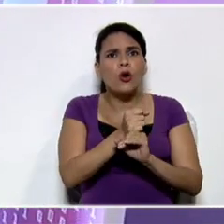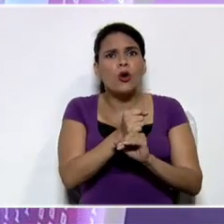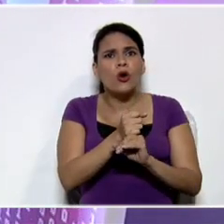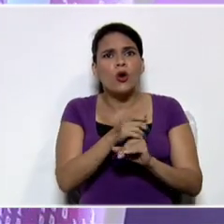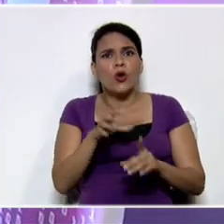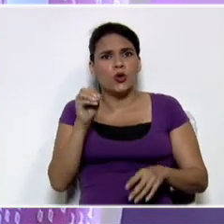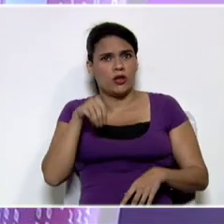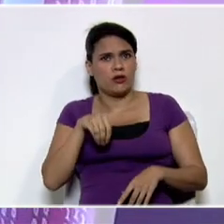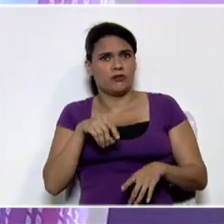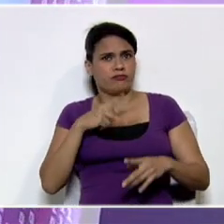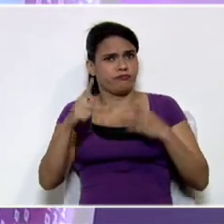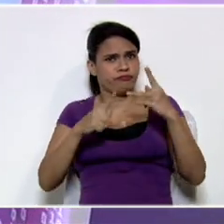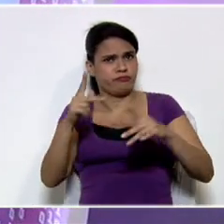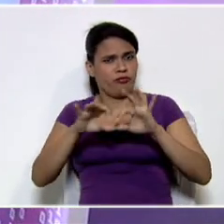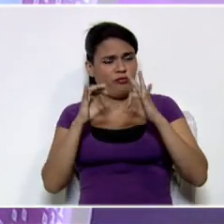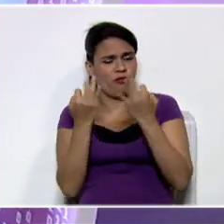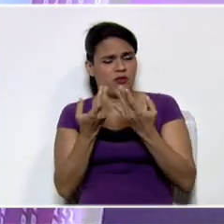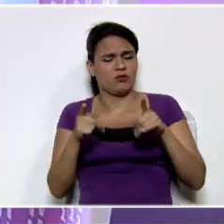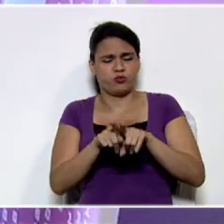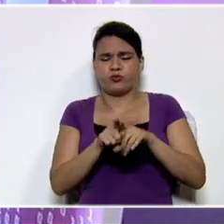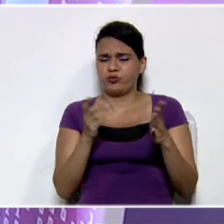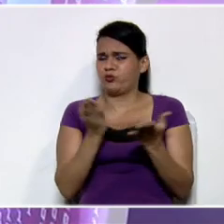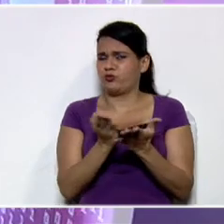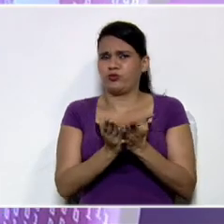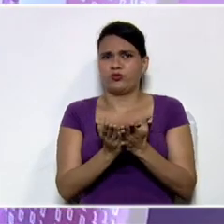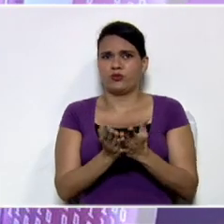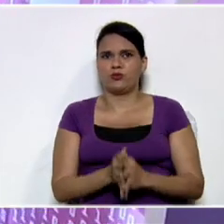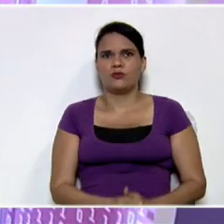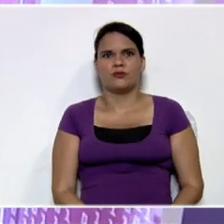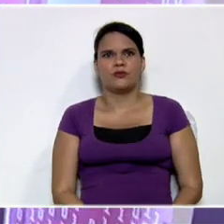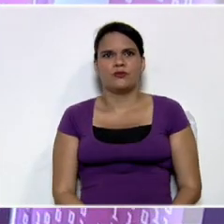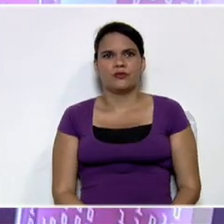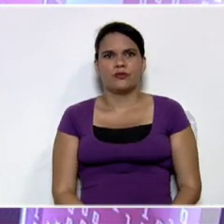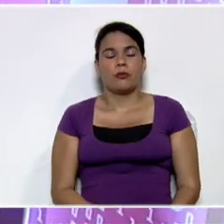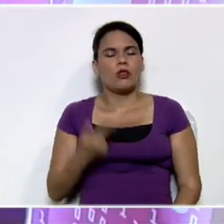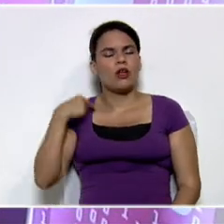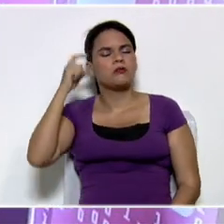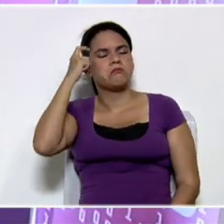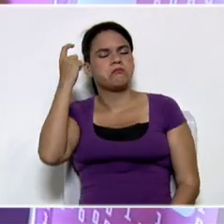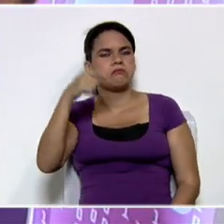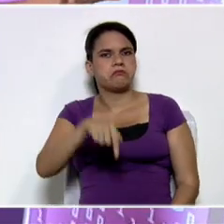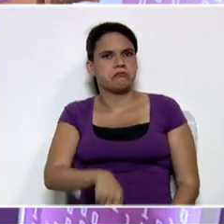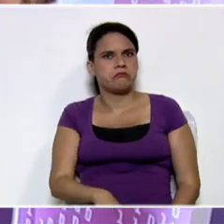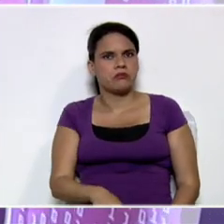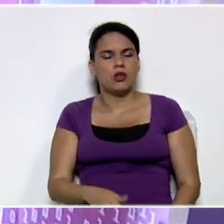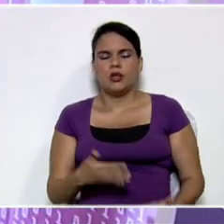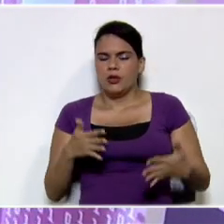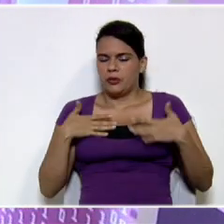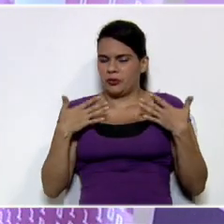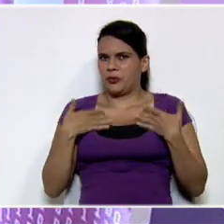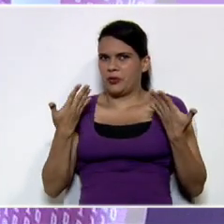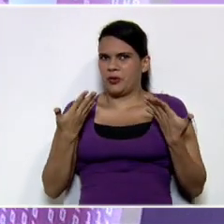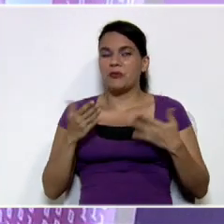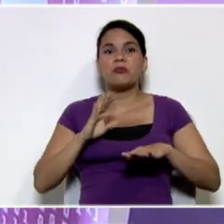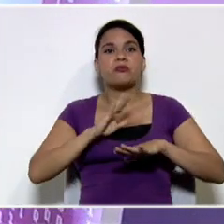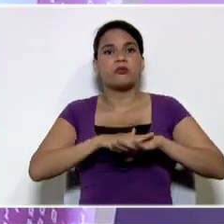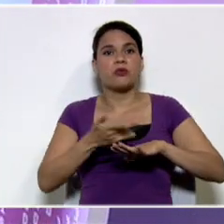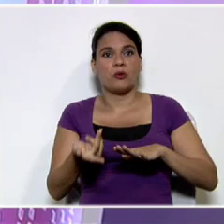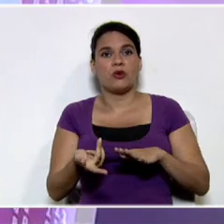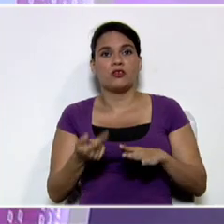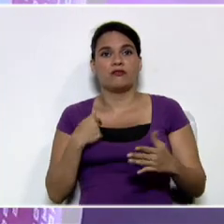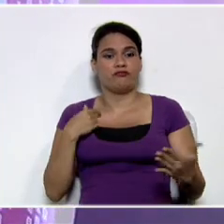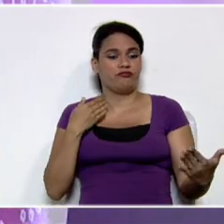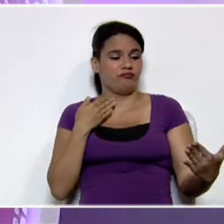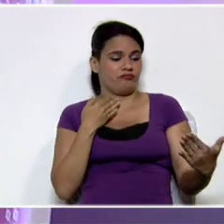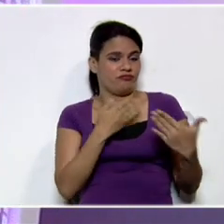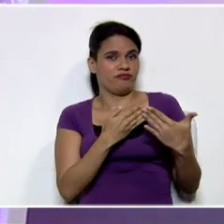en tu programa Cada Familia, una Escuela. El día de hoy muy contentos porque vamos a estar